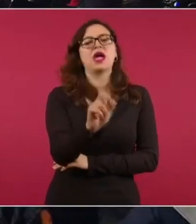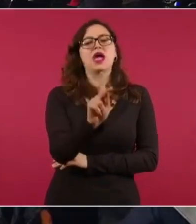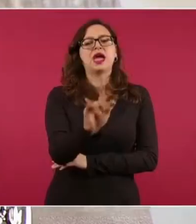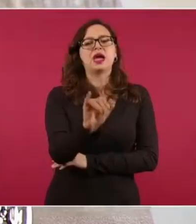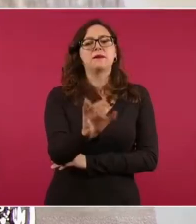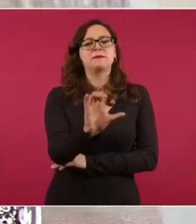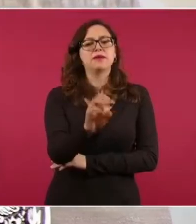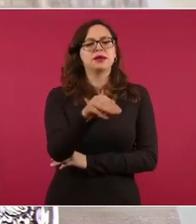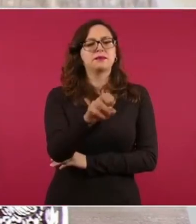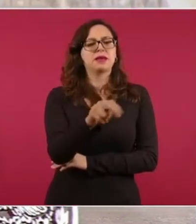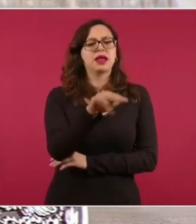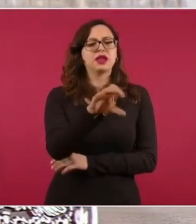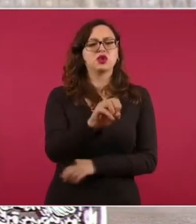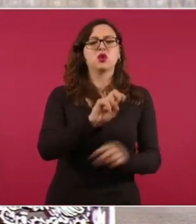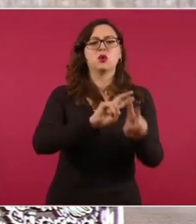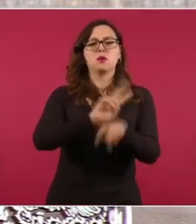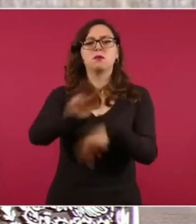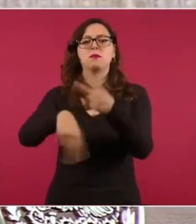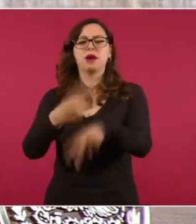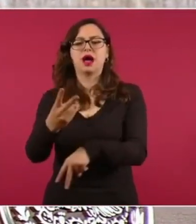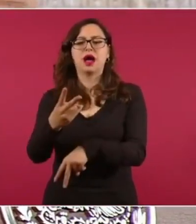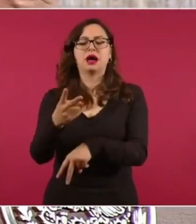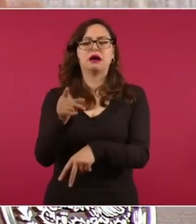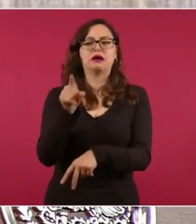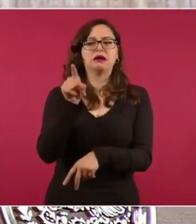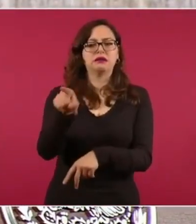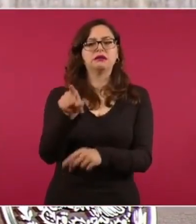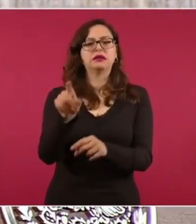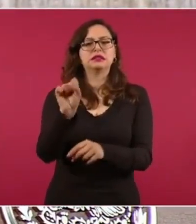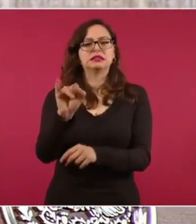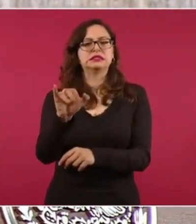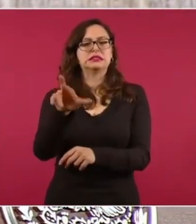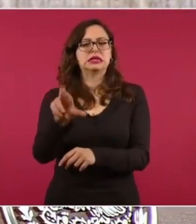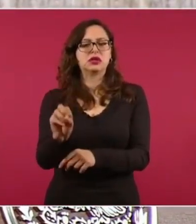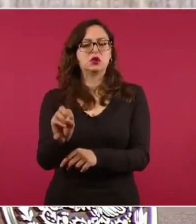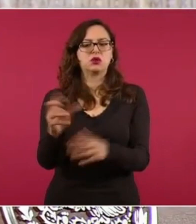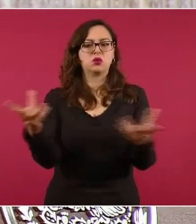con Ciro, para que haya equilibrios.